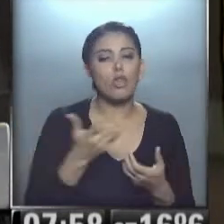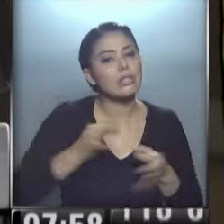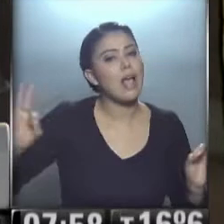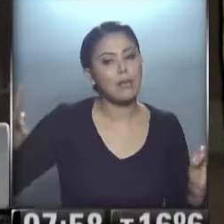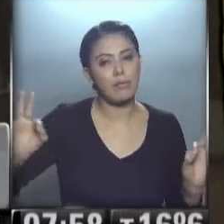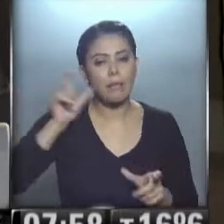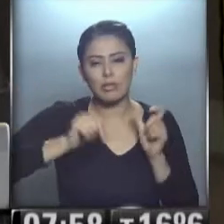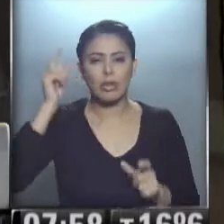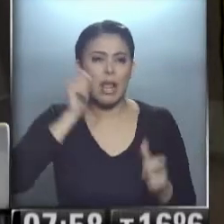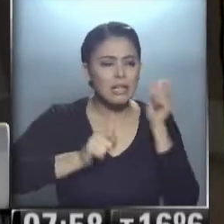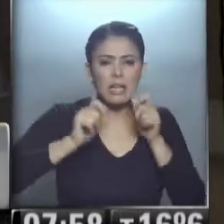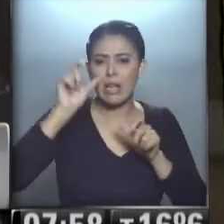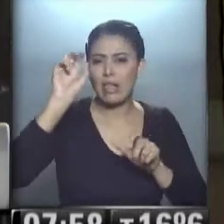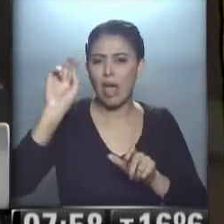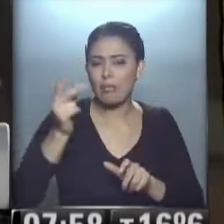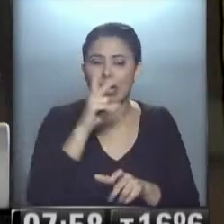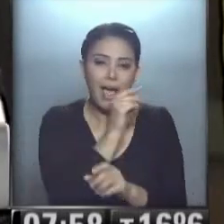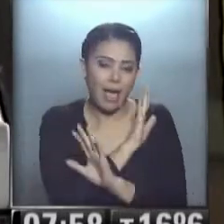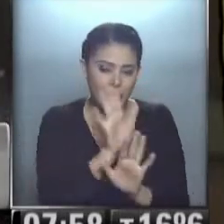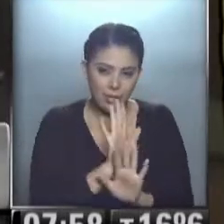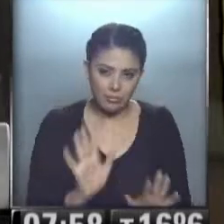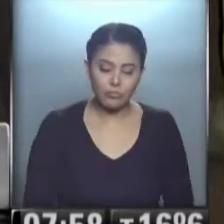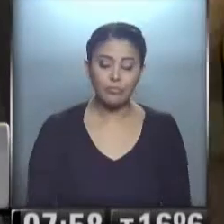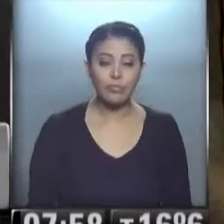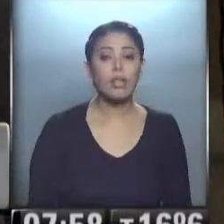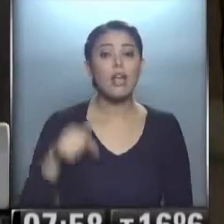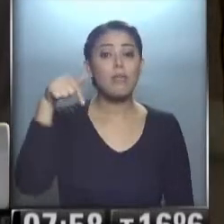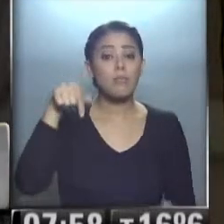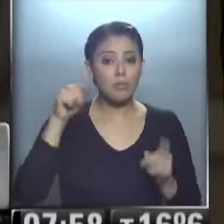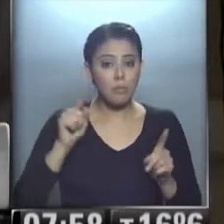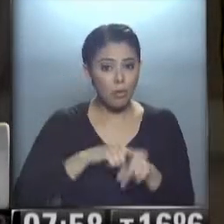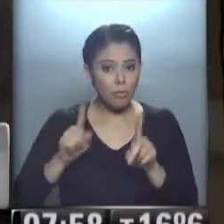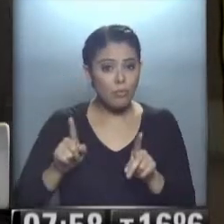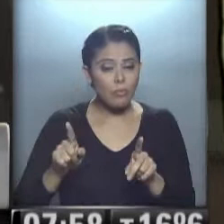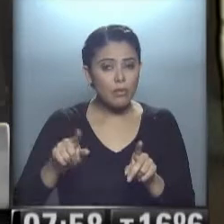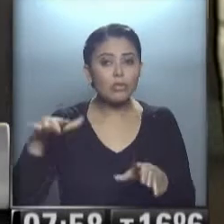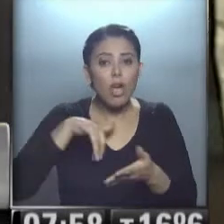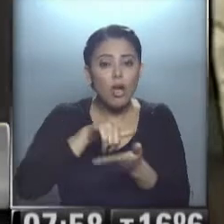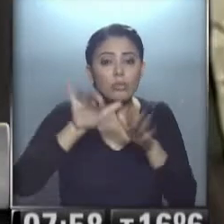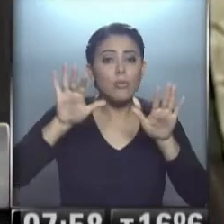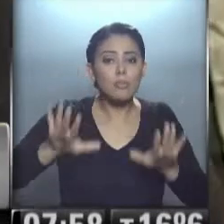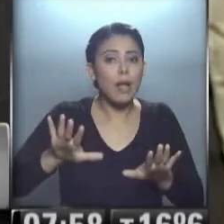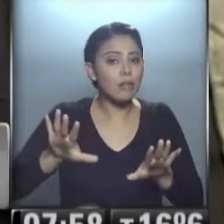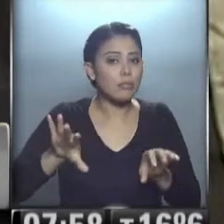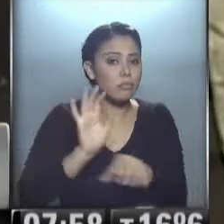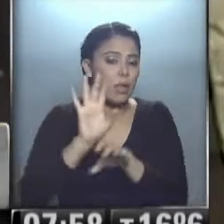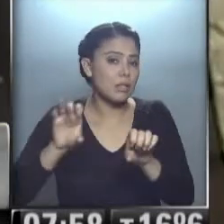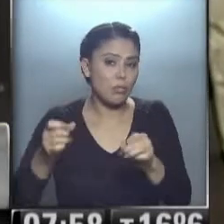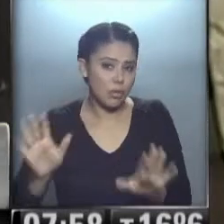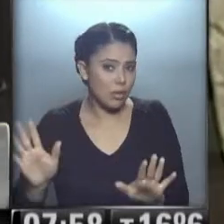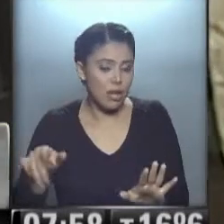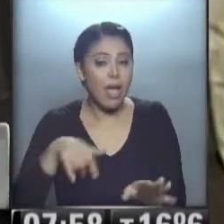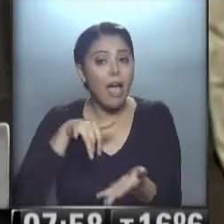ningún tipo de persona lastimada a partir de ese momento el aeropuerto quedó cerrado el avión